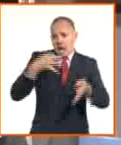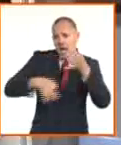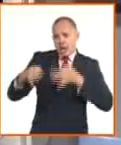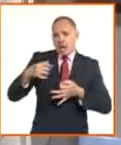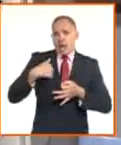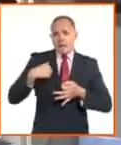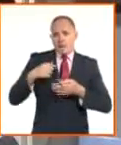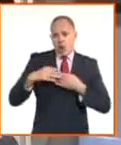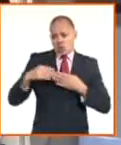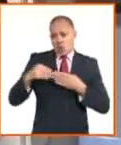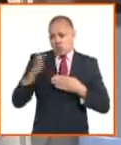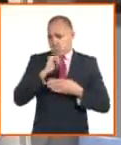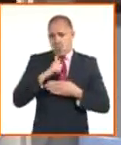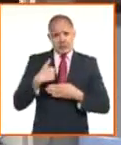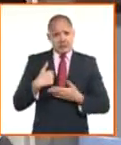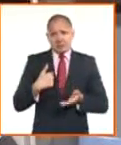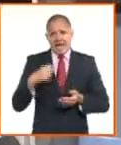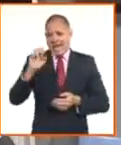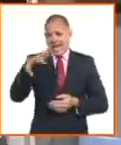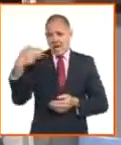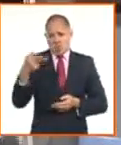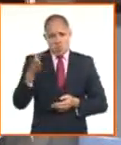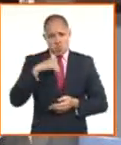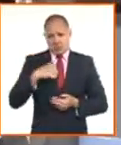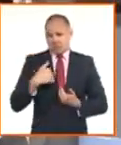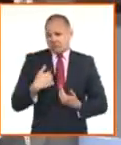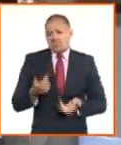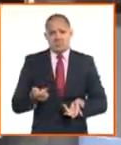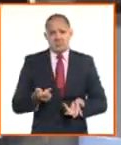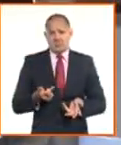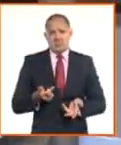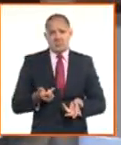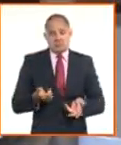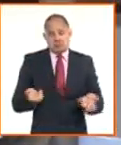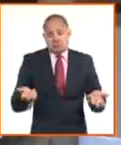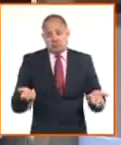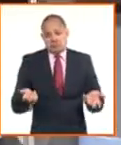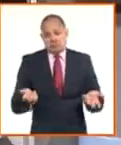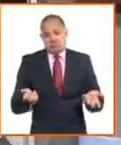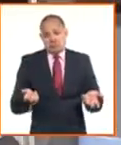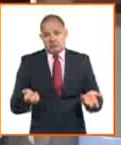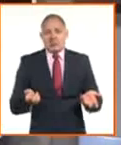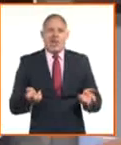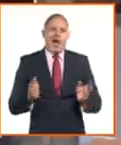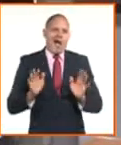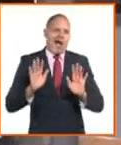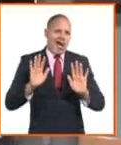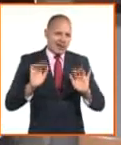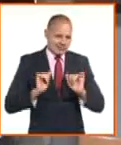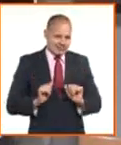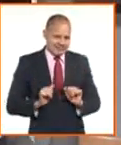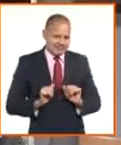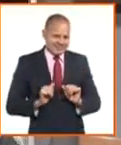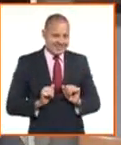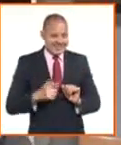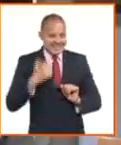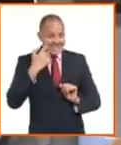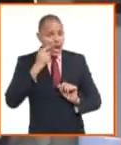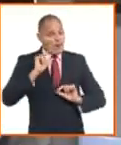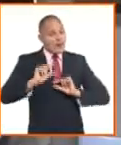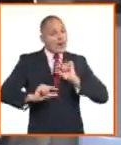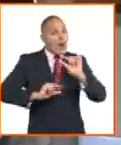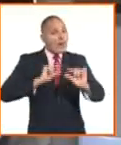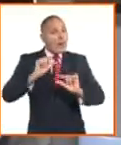tengo dólares que vender ni euros para que me den a cambio 110 ni 118 pesos. Pero en la misma medida que este Estado socialista capta